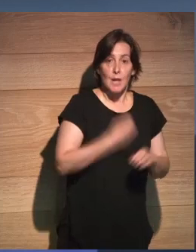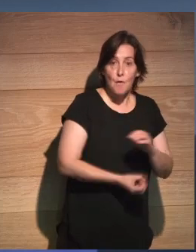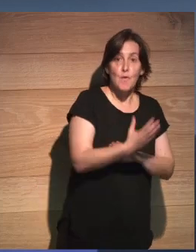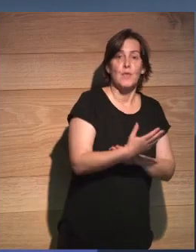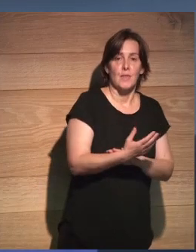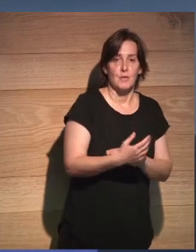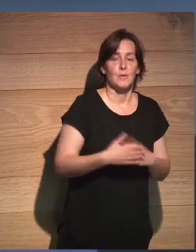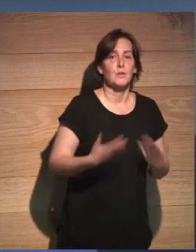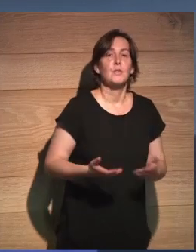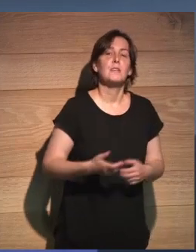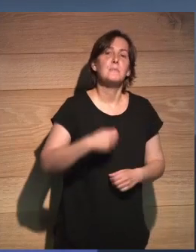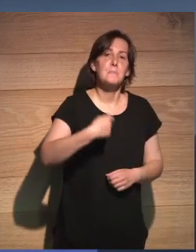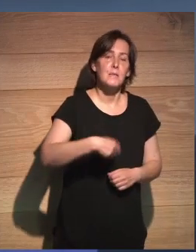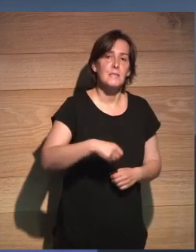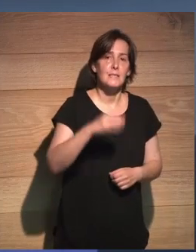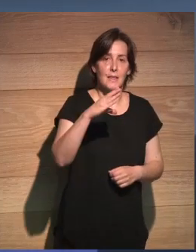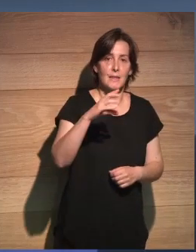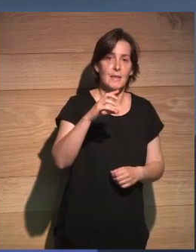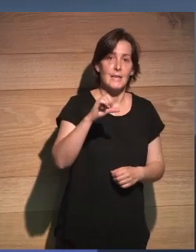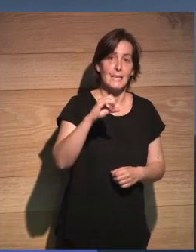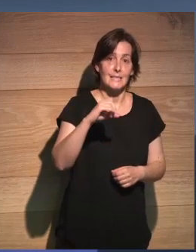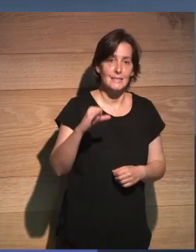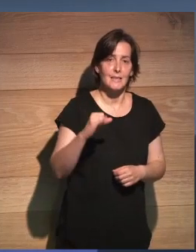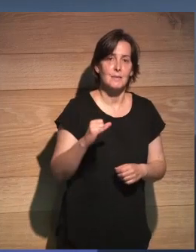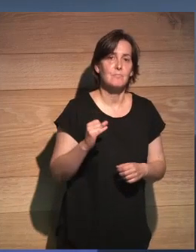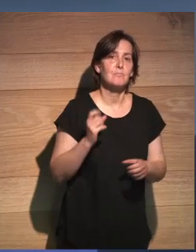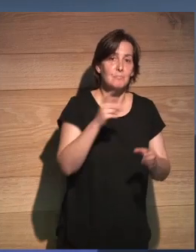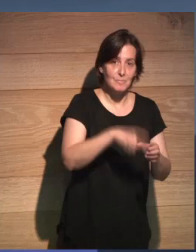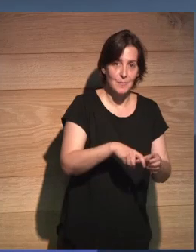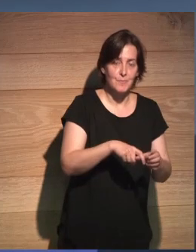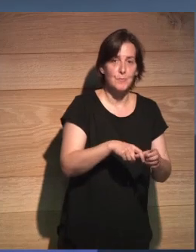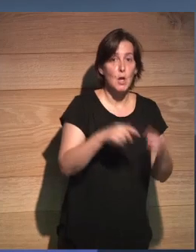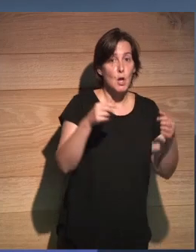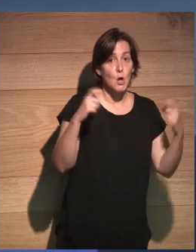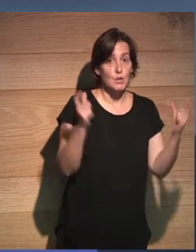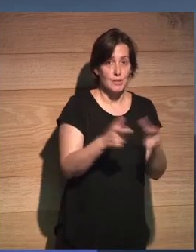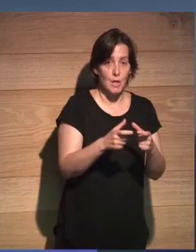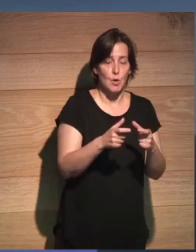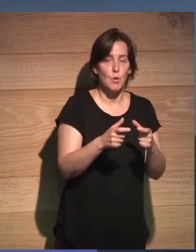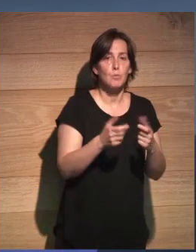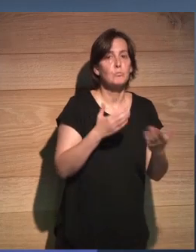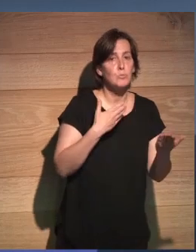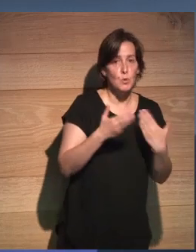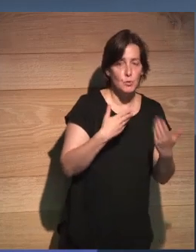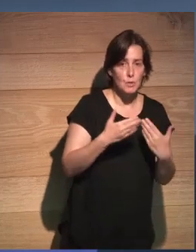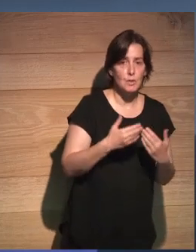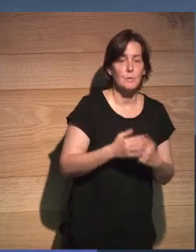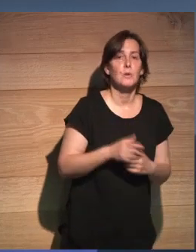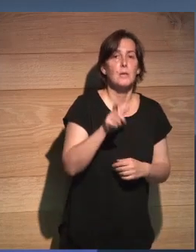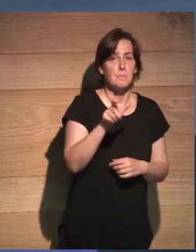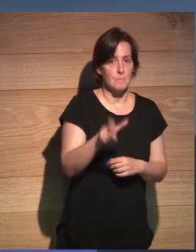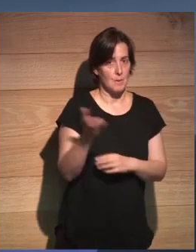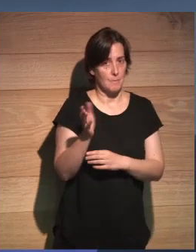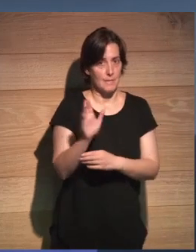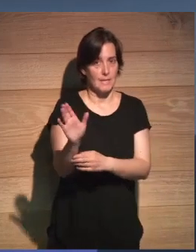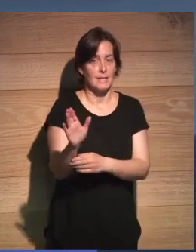tanto, la presidencia del CSIC formara parte de su consejo consultivo y un